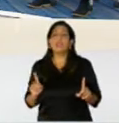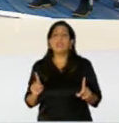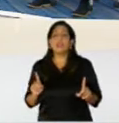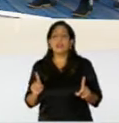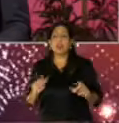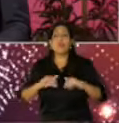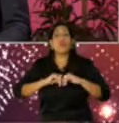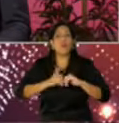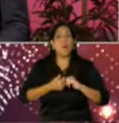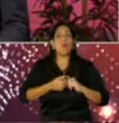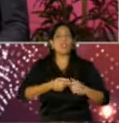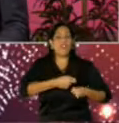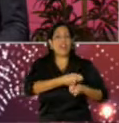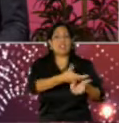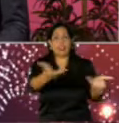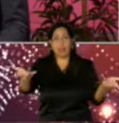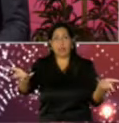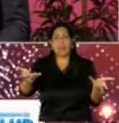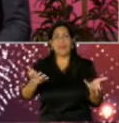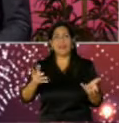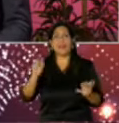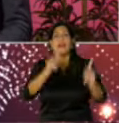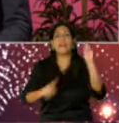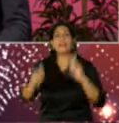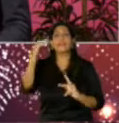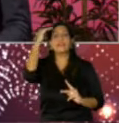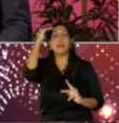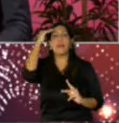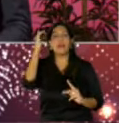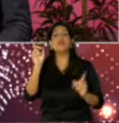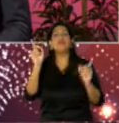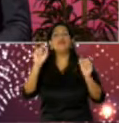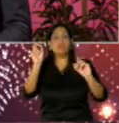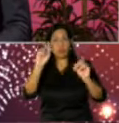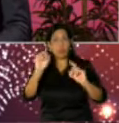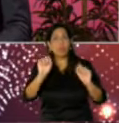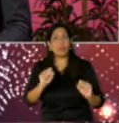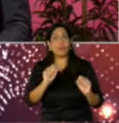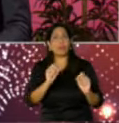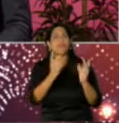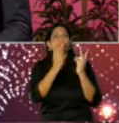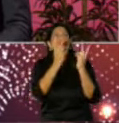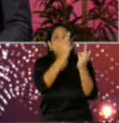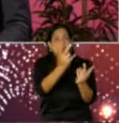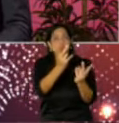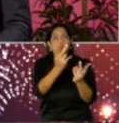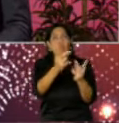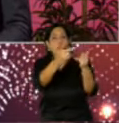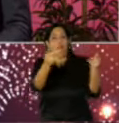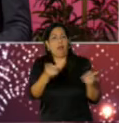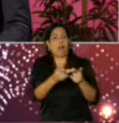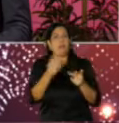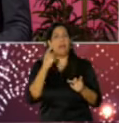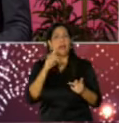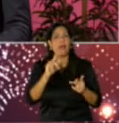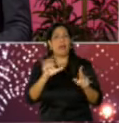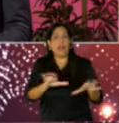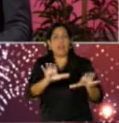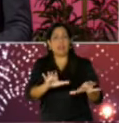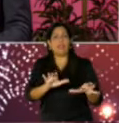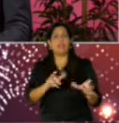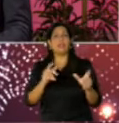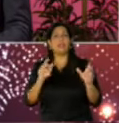la distribución para que la población sepa dónde están llegando esas pruebas y de esa forma puedan dirigirse a esas áreas para buscar el